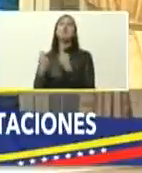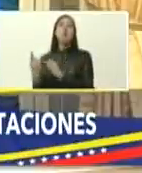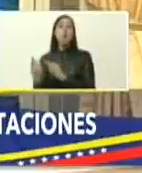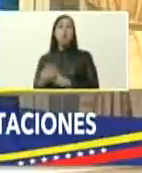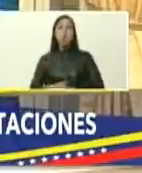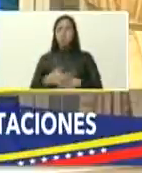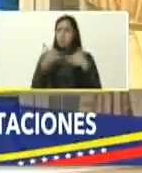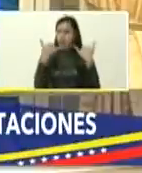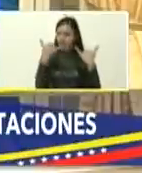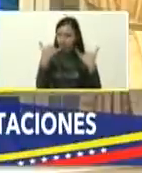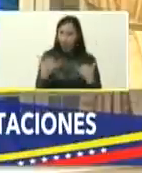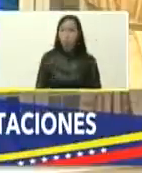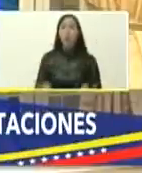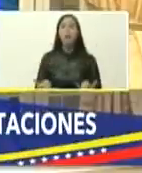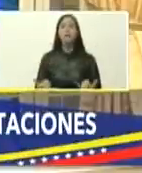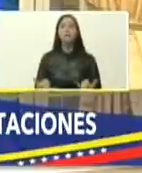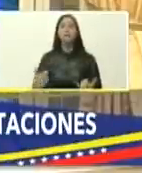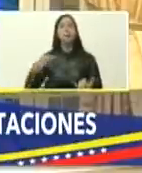estamos precisamente